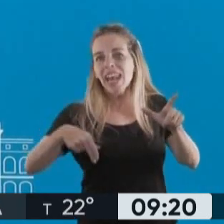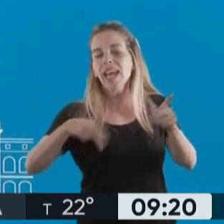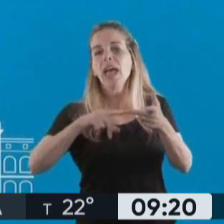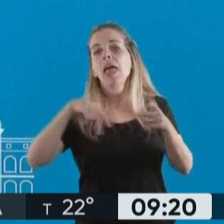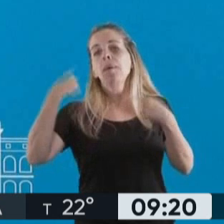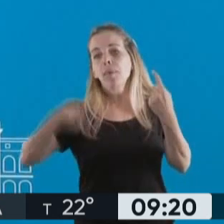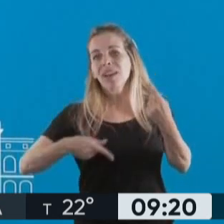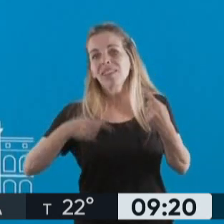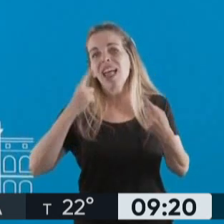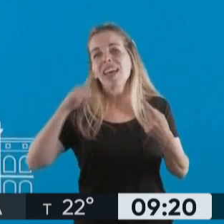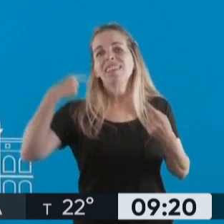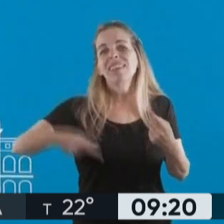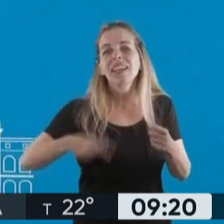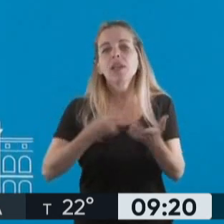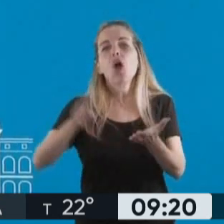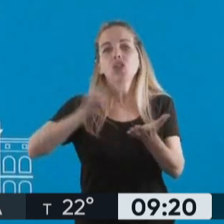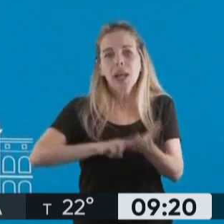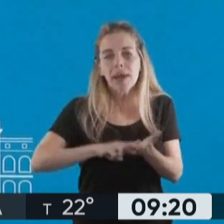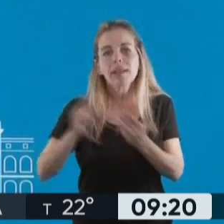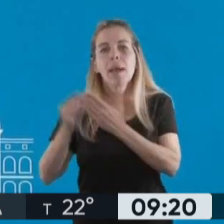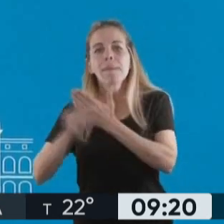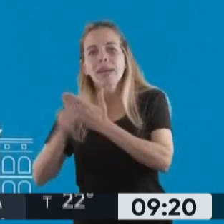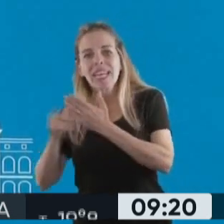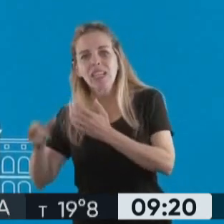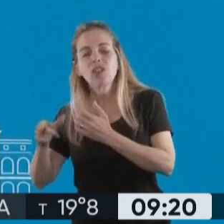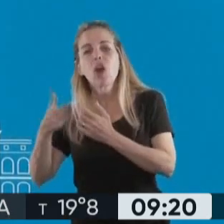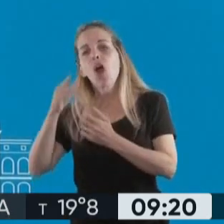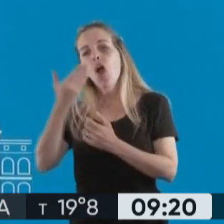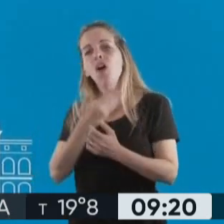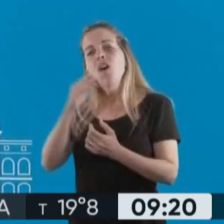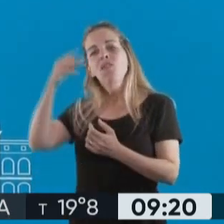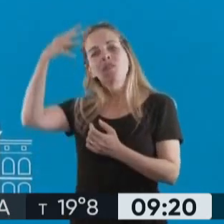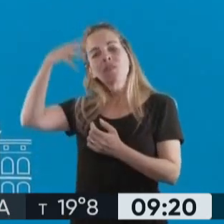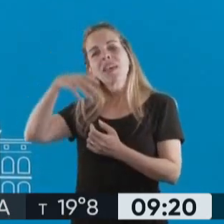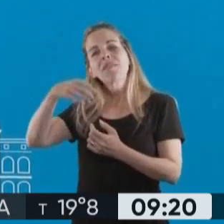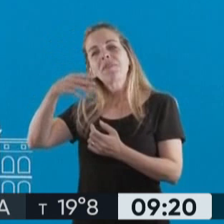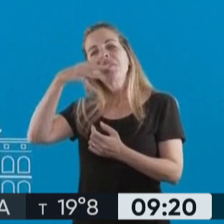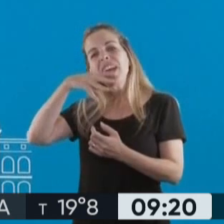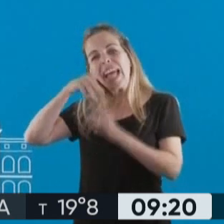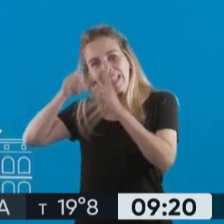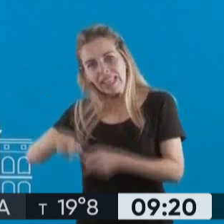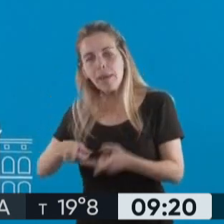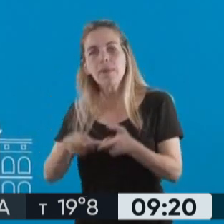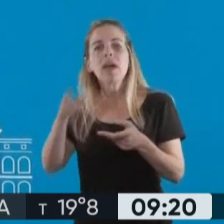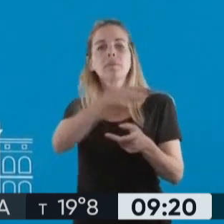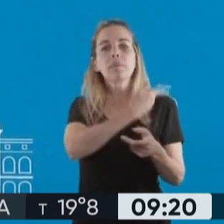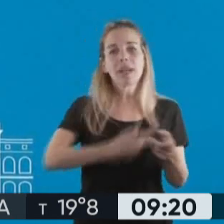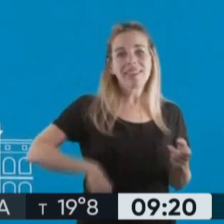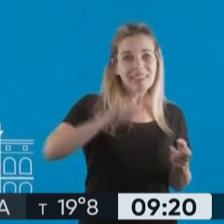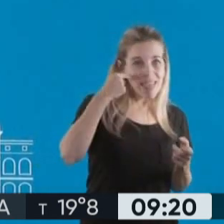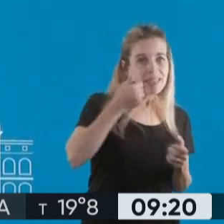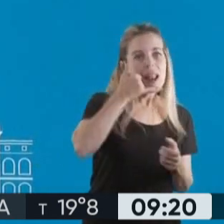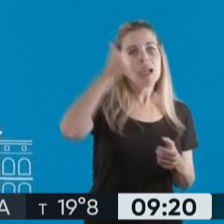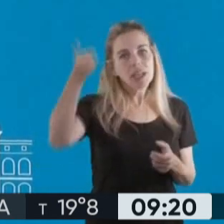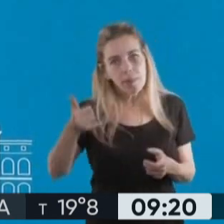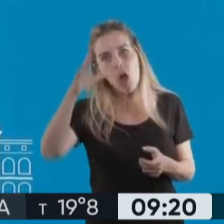hacerlo, el ministro Fernández también lo hizo, el presidente se comunicó con la vicepresidenta, el ministro Fernández se puso a disposición, el presidente